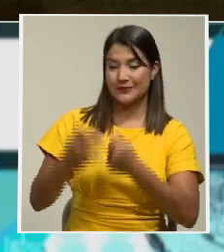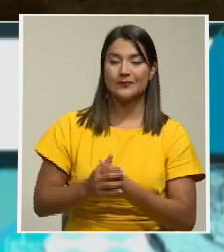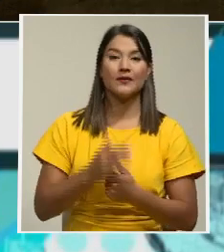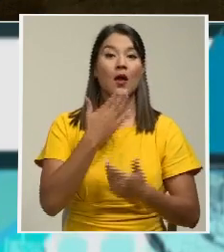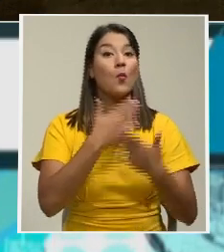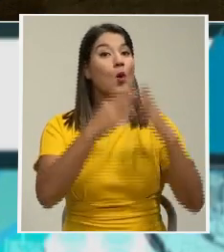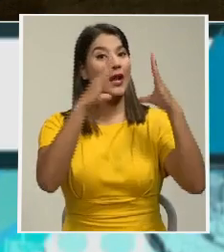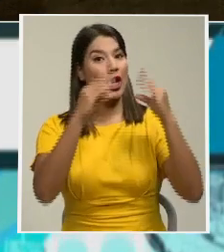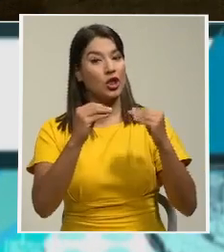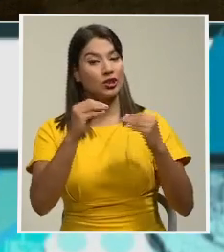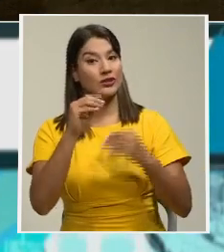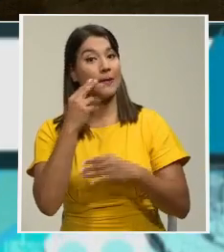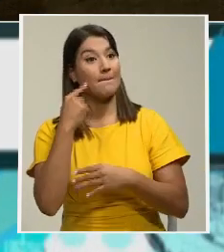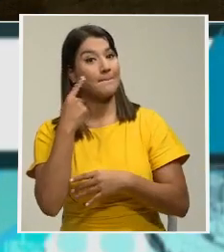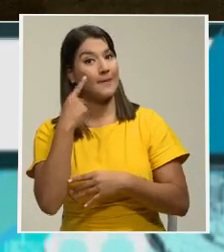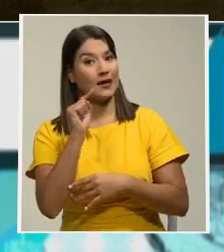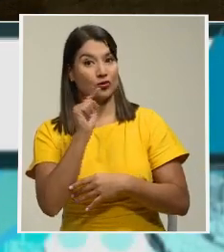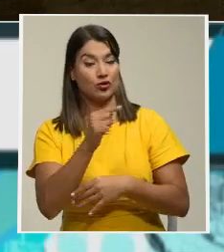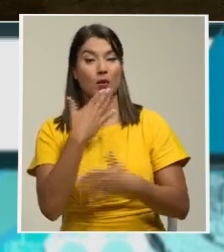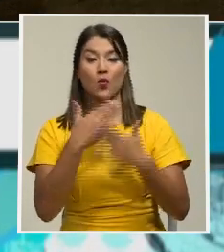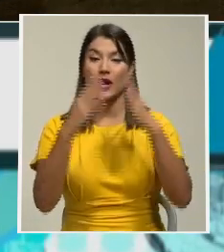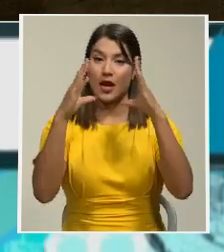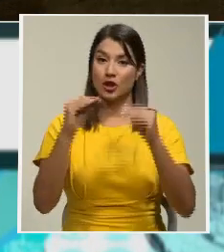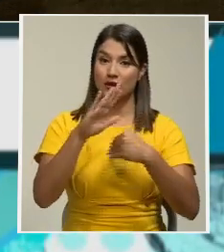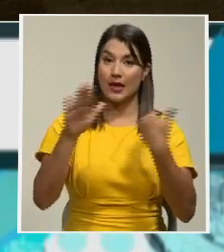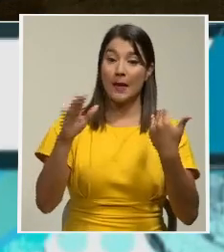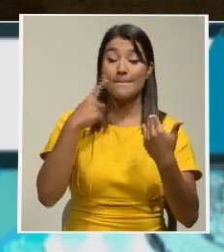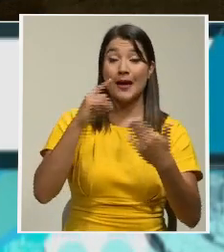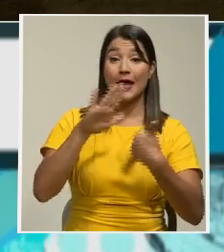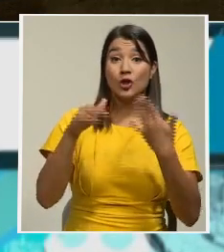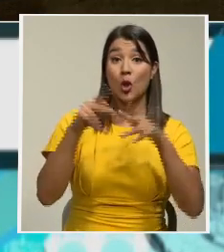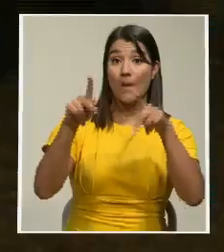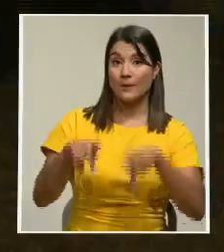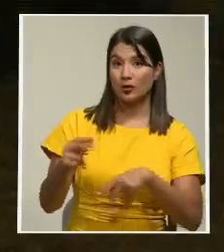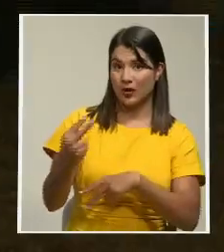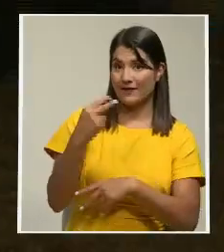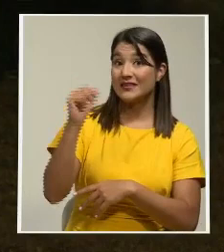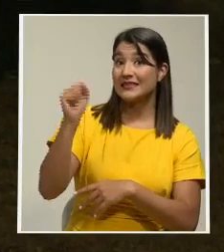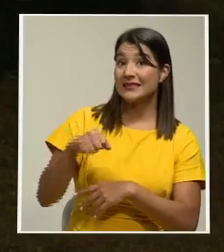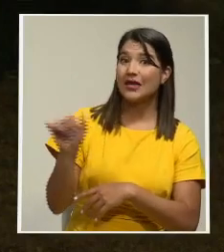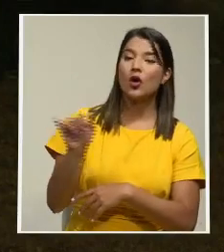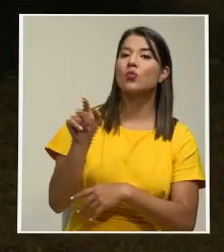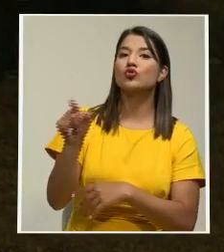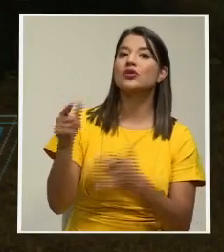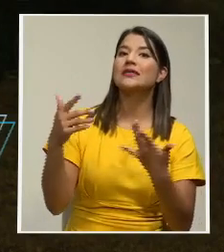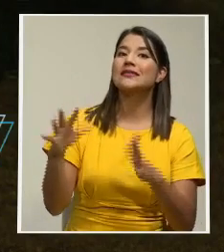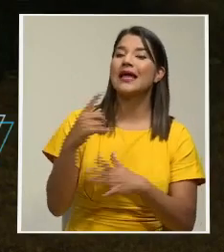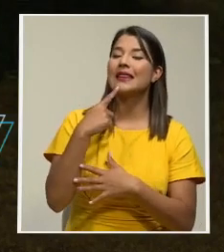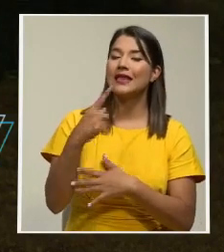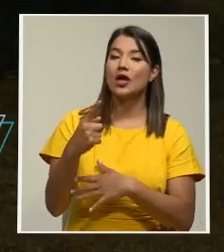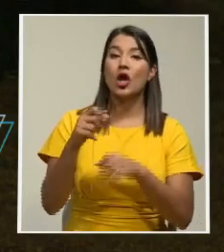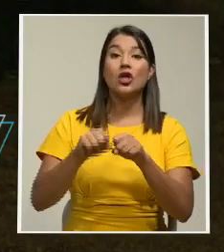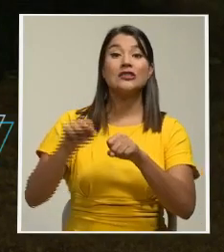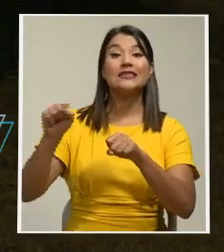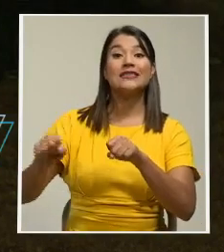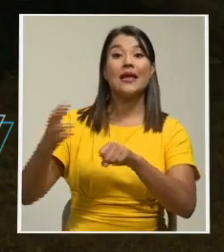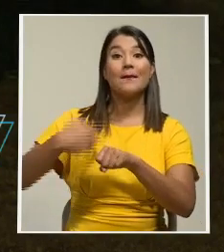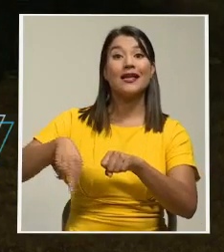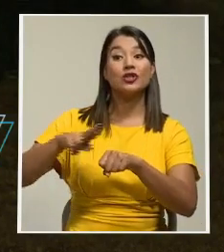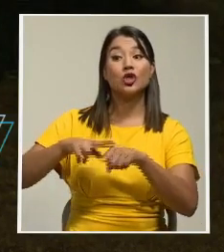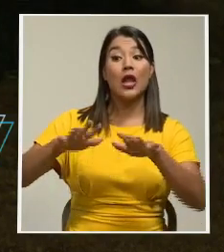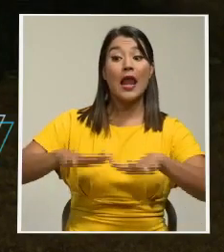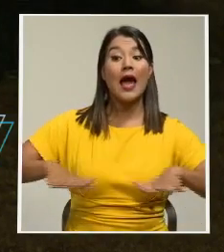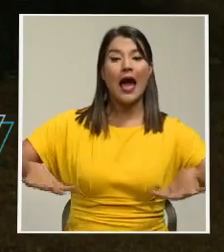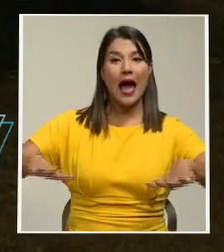Buenas noches, Ana Marta, para usted y para los televidentes. Tal y como usted lo acaba de decir, en el Sistema Nacional de Áreas de